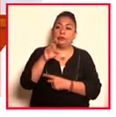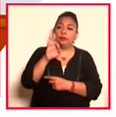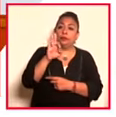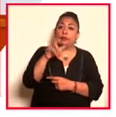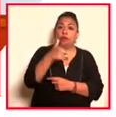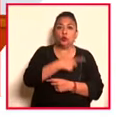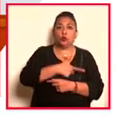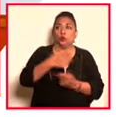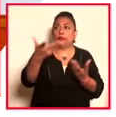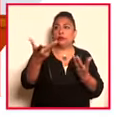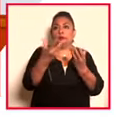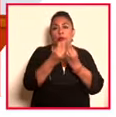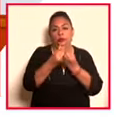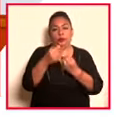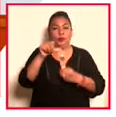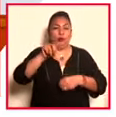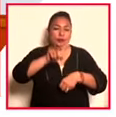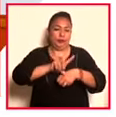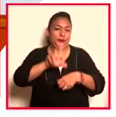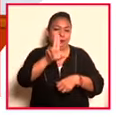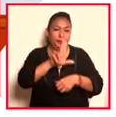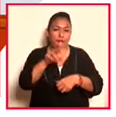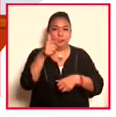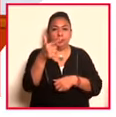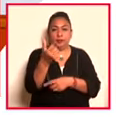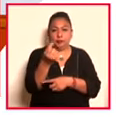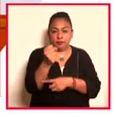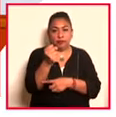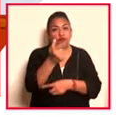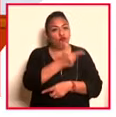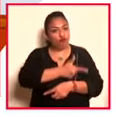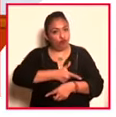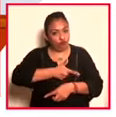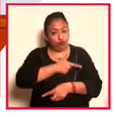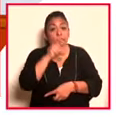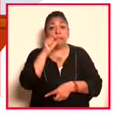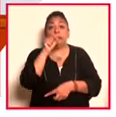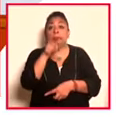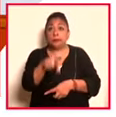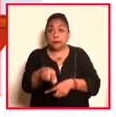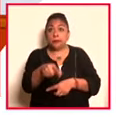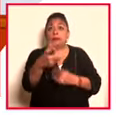alegría estar contigo en este martes 7 de septiembre, qué gusto, y también estar